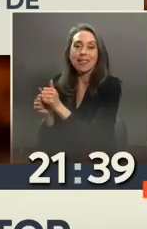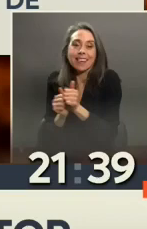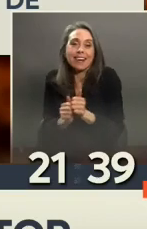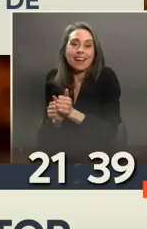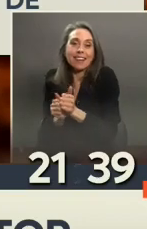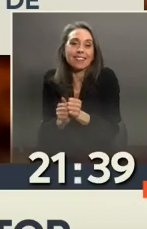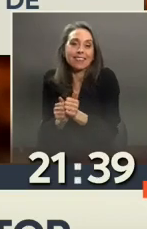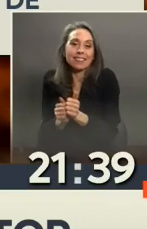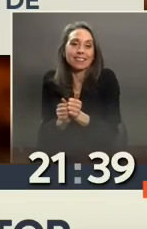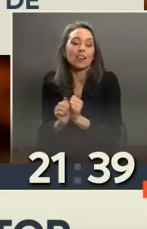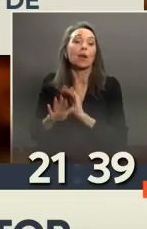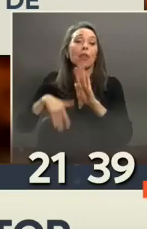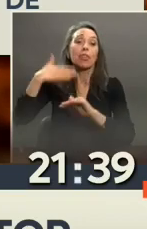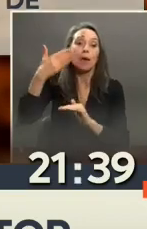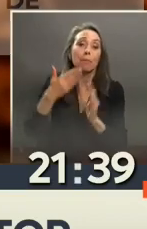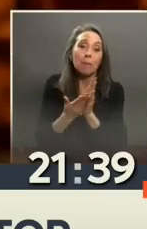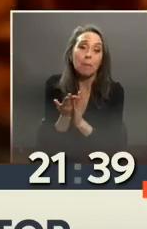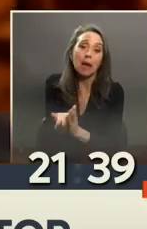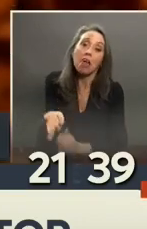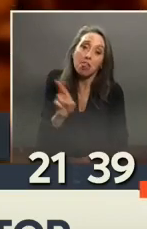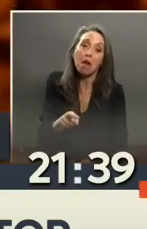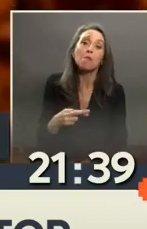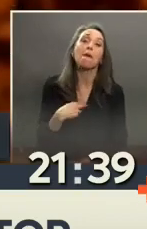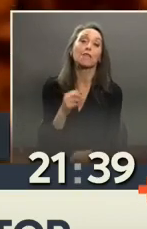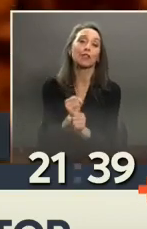y después pasan de nuevas roja